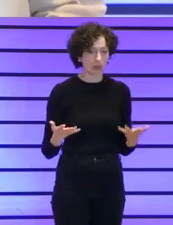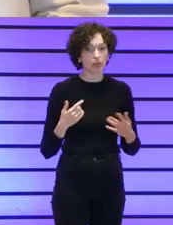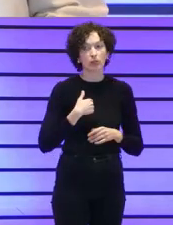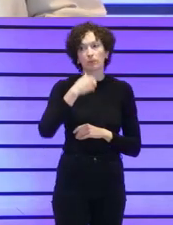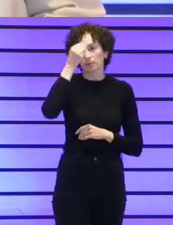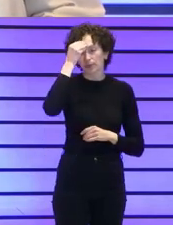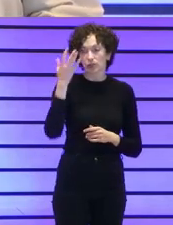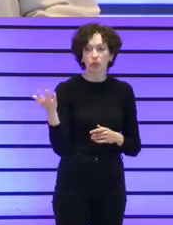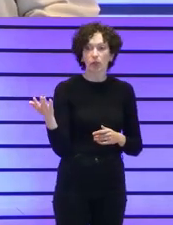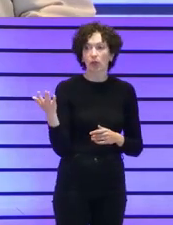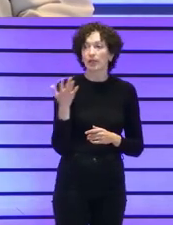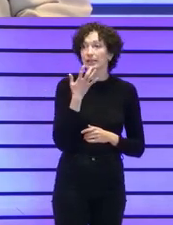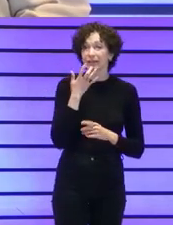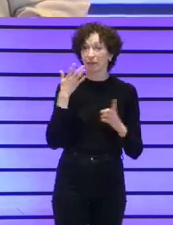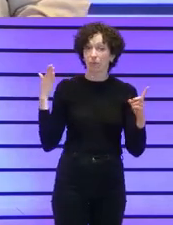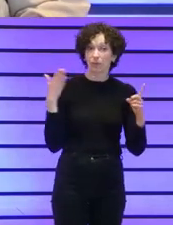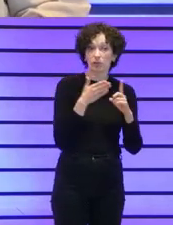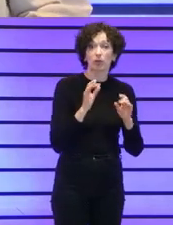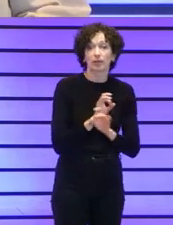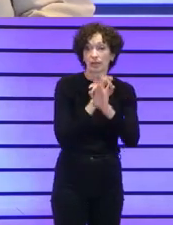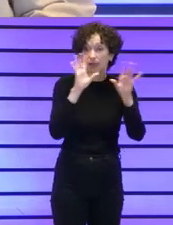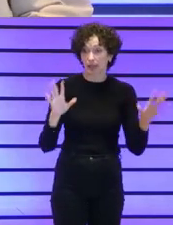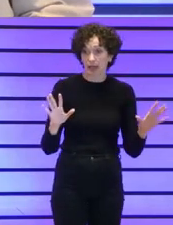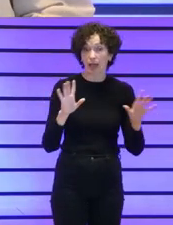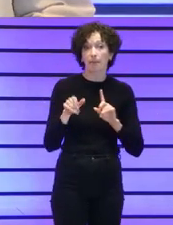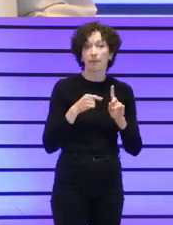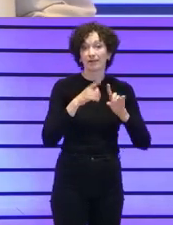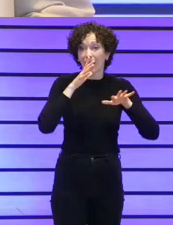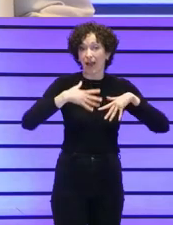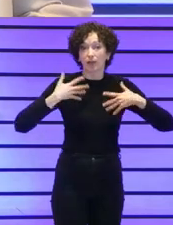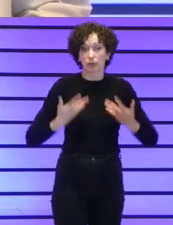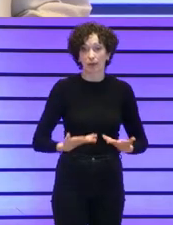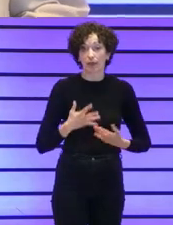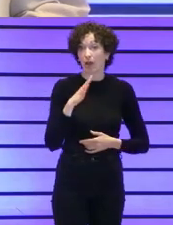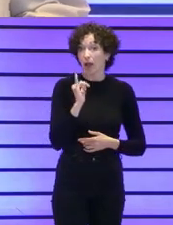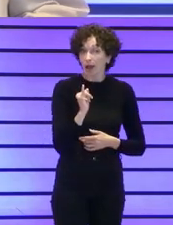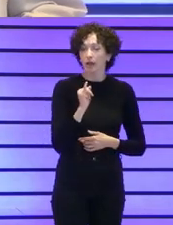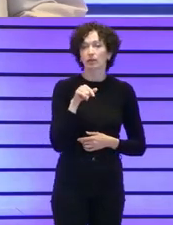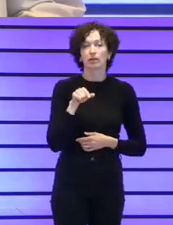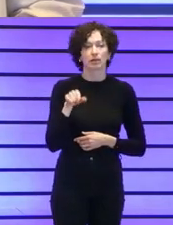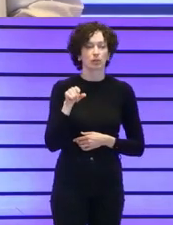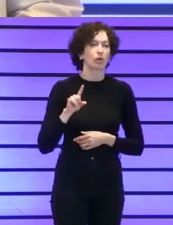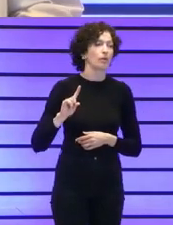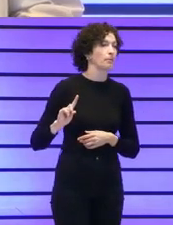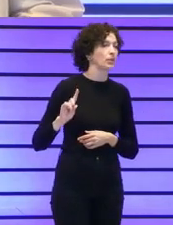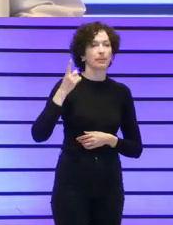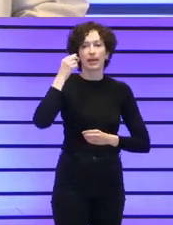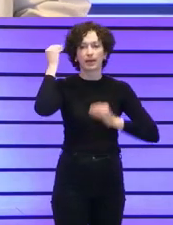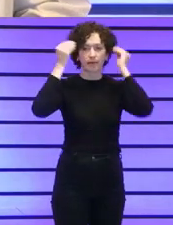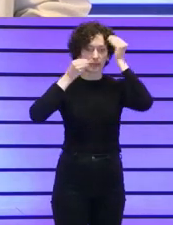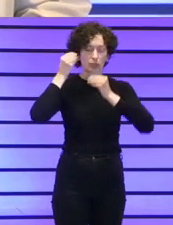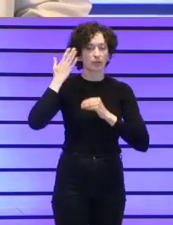tener una misión clara y una misión actualizada es la primera reflexión clave que hay que hacer,